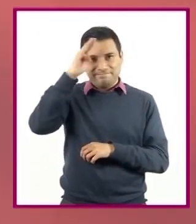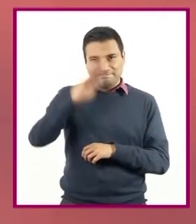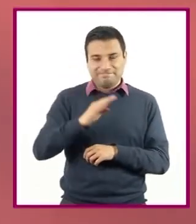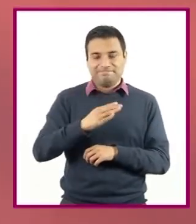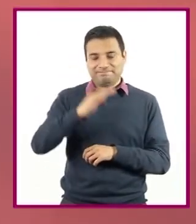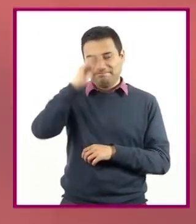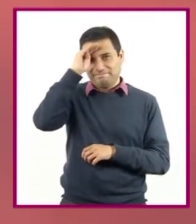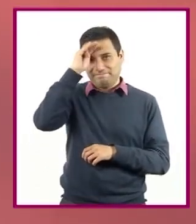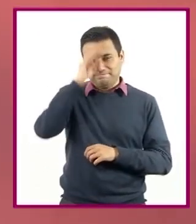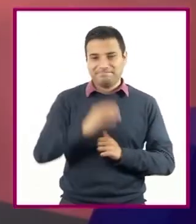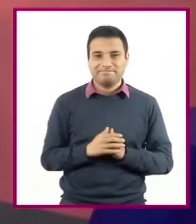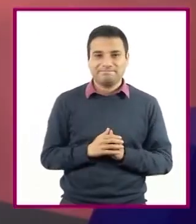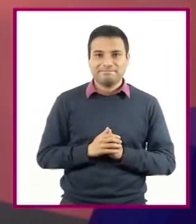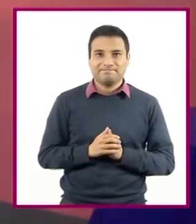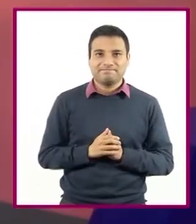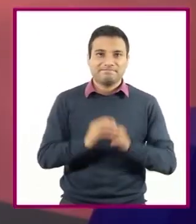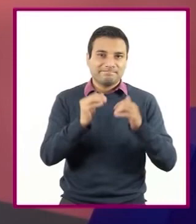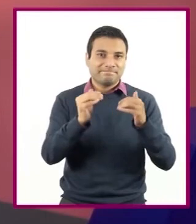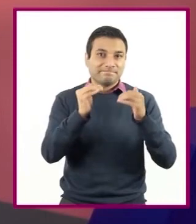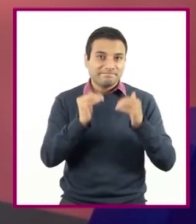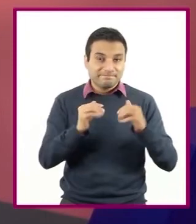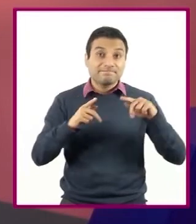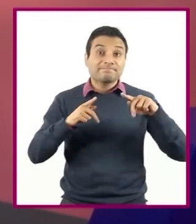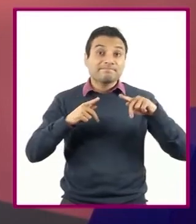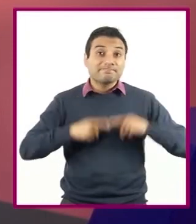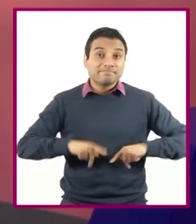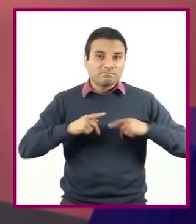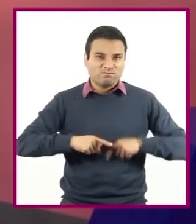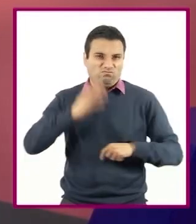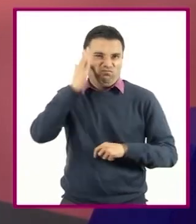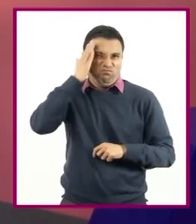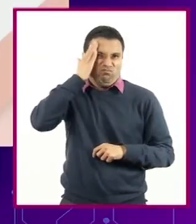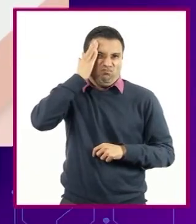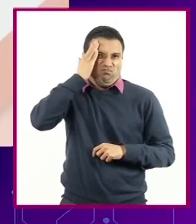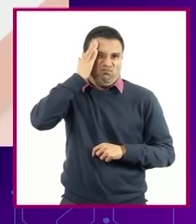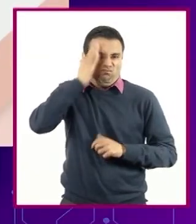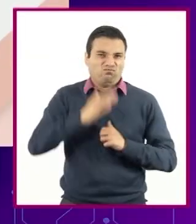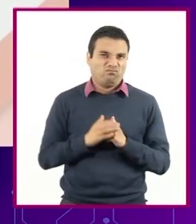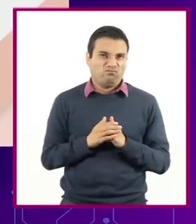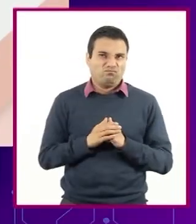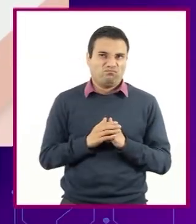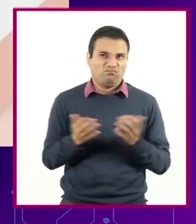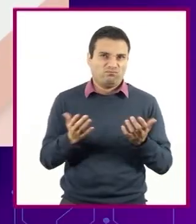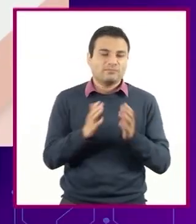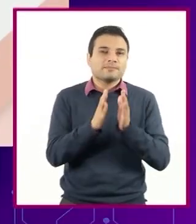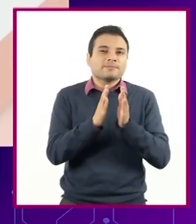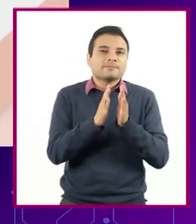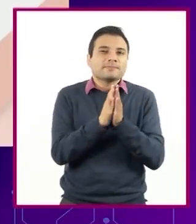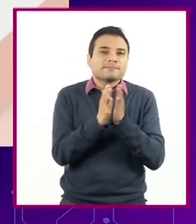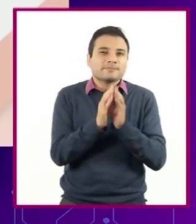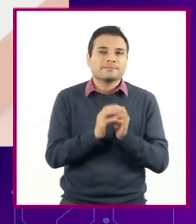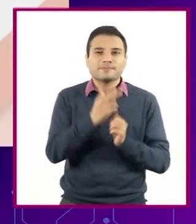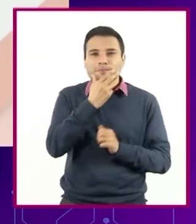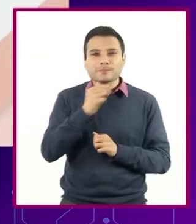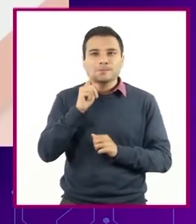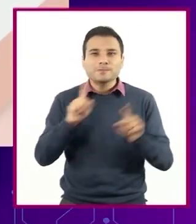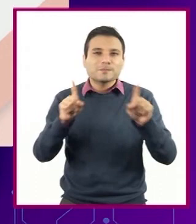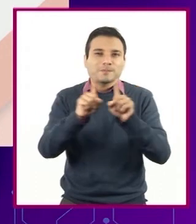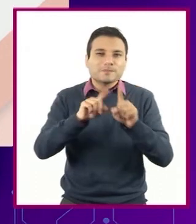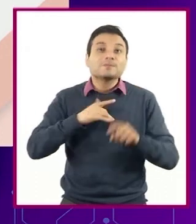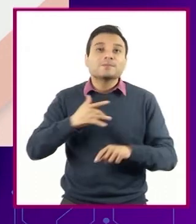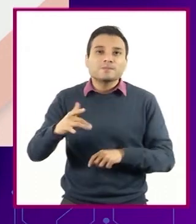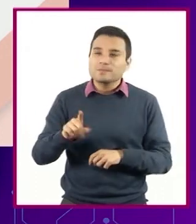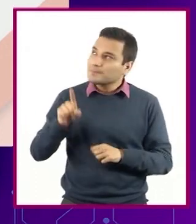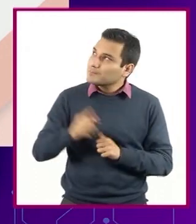sus pensamientos. Personaje que robó protagonismo a los personajes de Calisto y su enamorada.